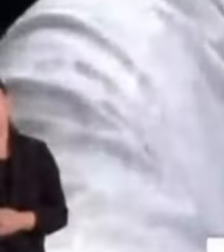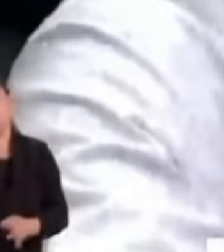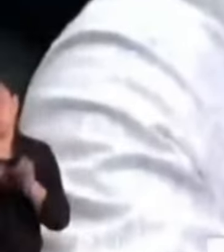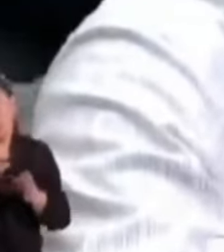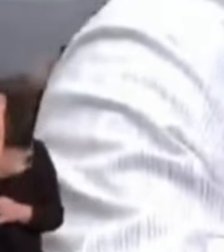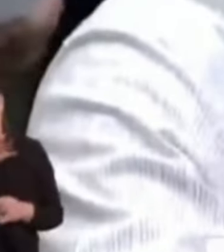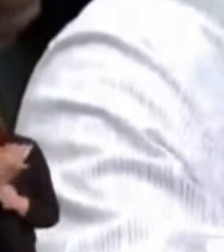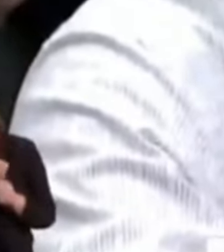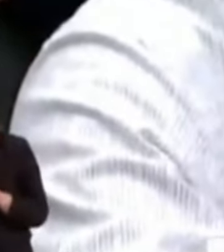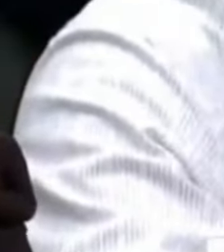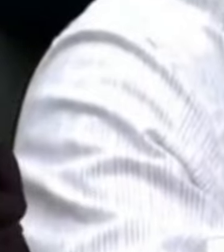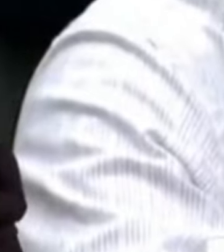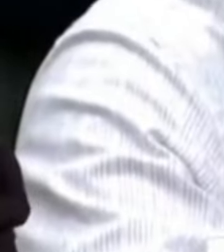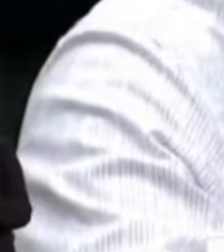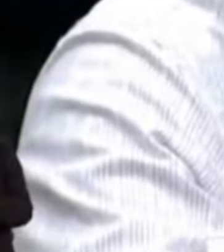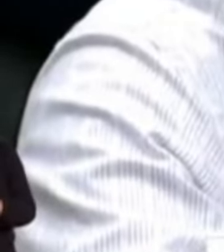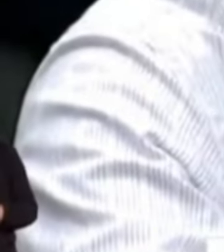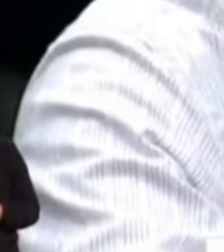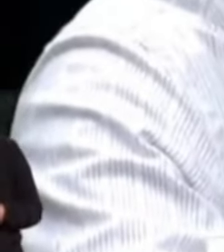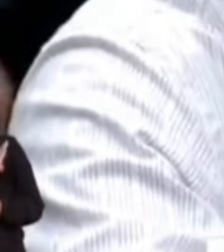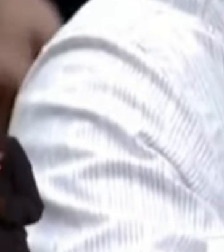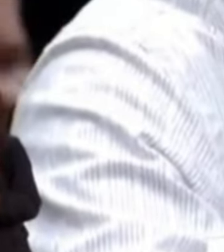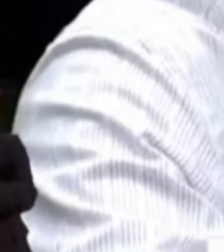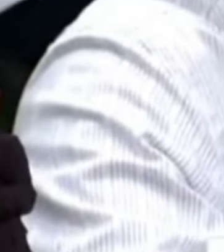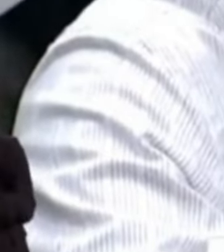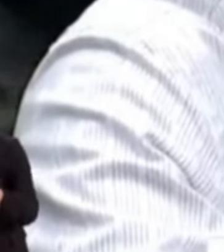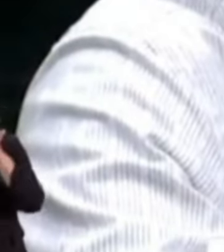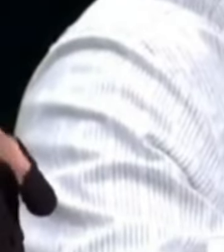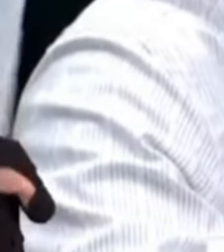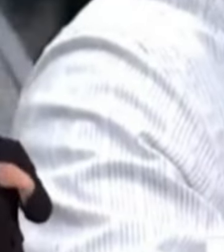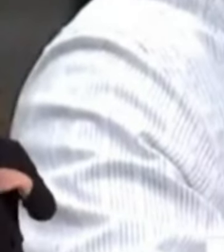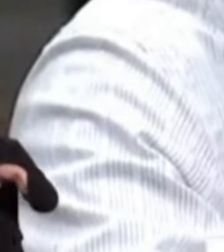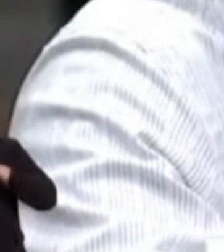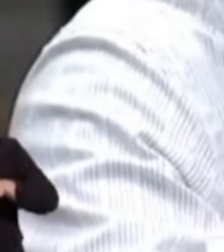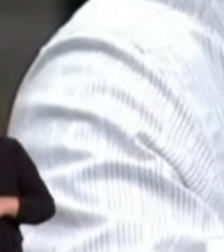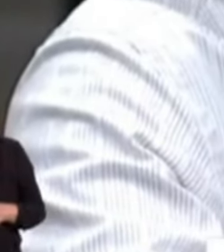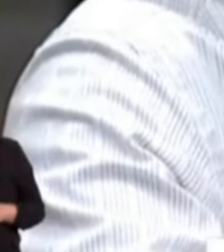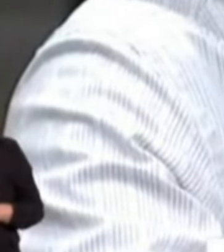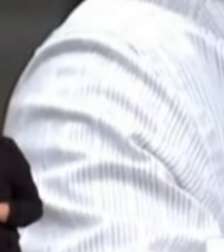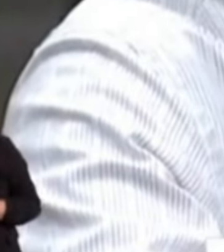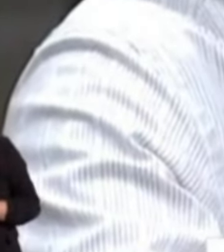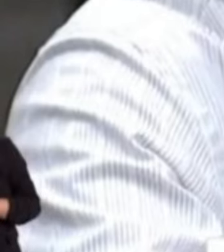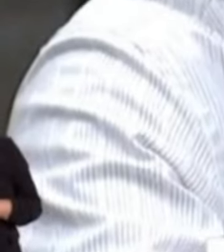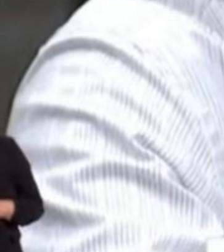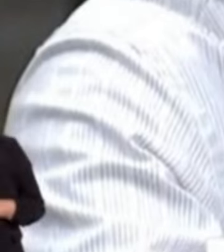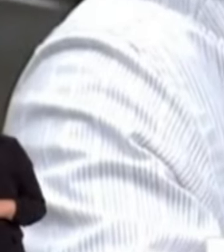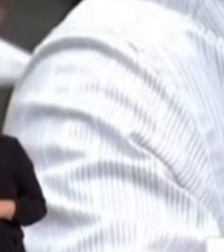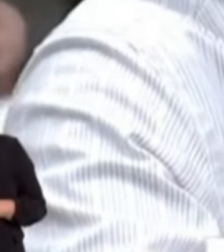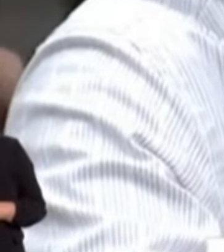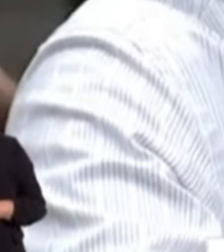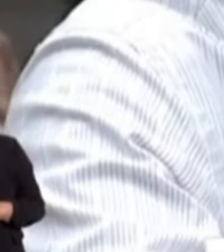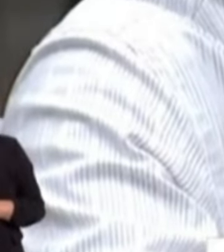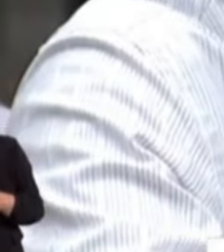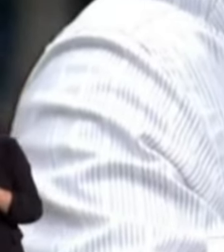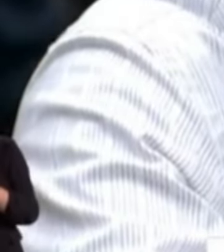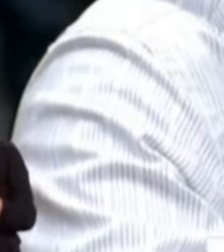investigar, sustanciar y en su caso sancionar a las personas servidoras públicas del Poder Judicial de la Federación que incurran